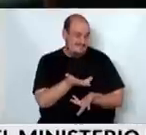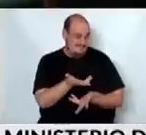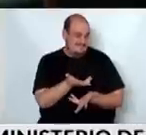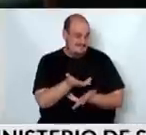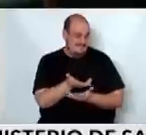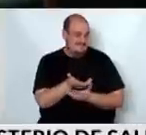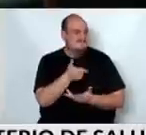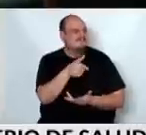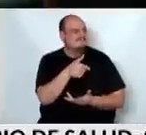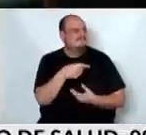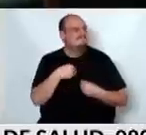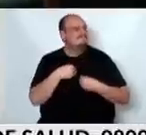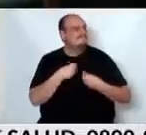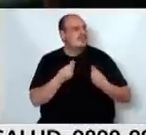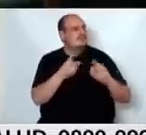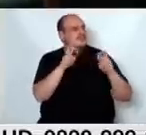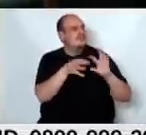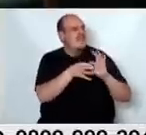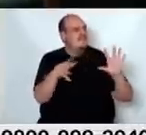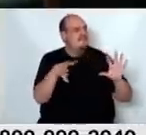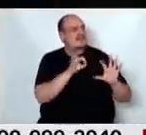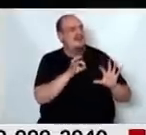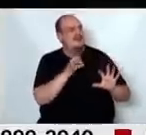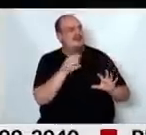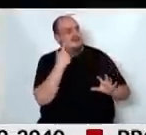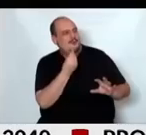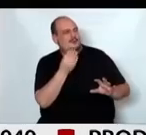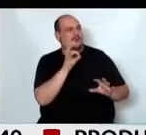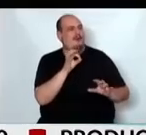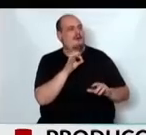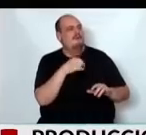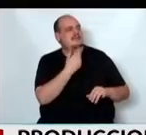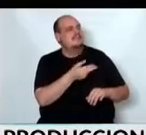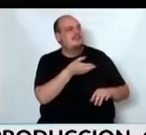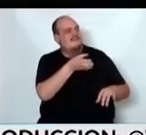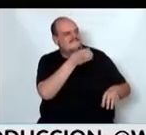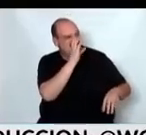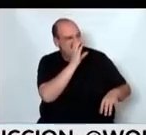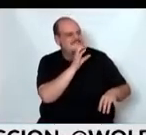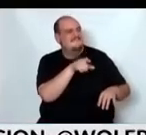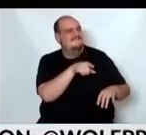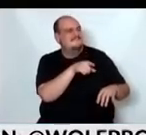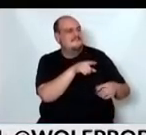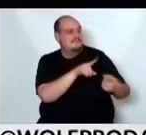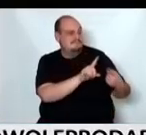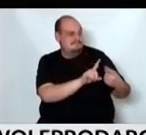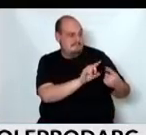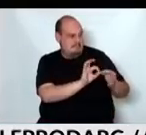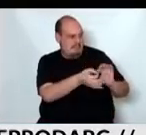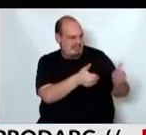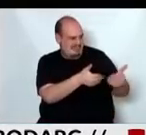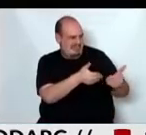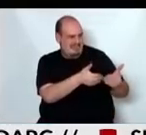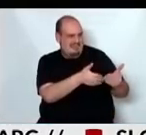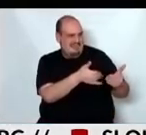¿Y qué te pasa con la libertad, con la picardía, con esta curiosidad, con la cercanía que lamentablemente vos y